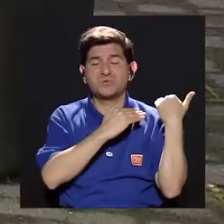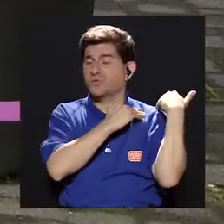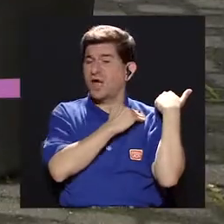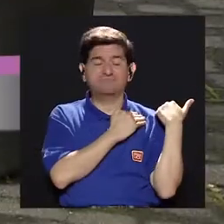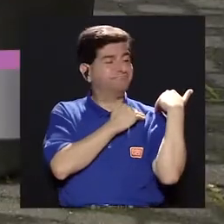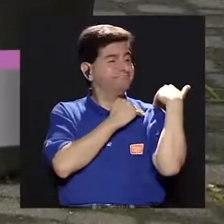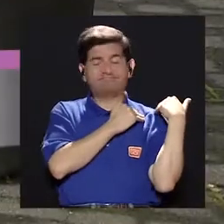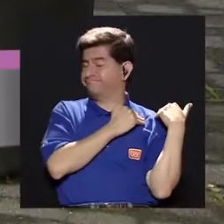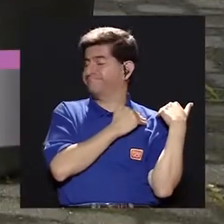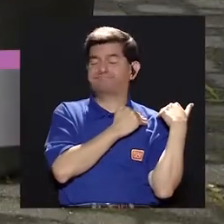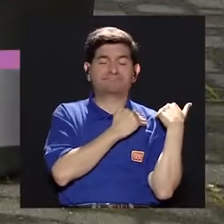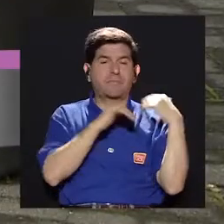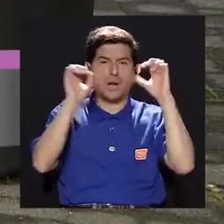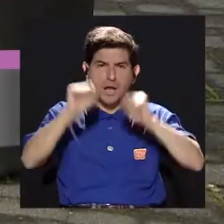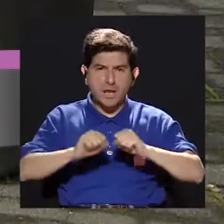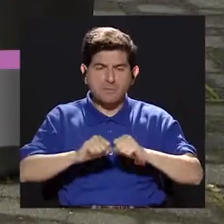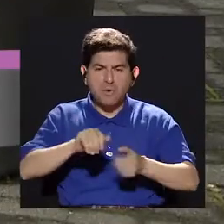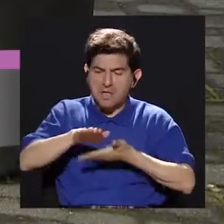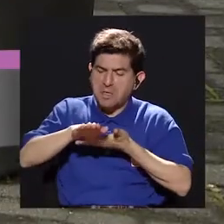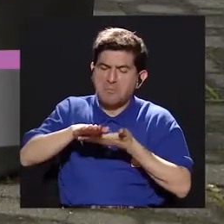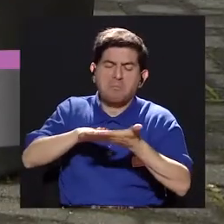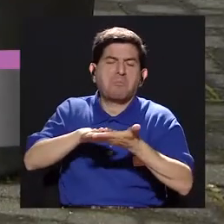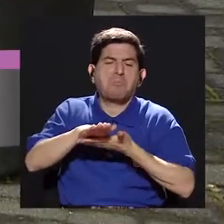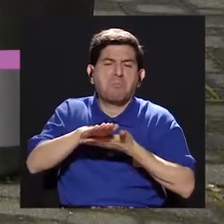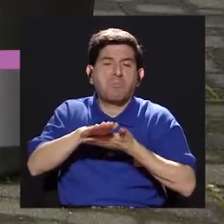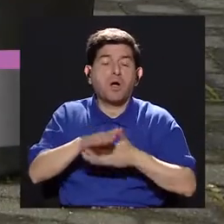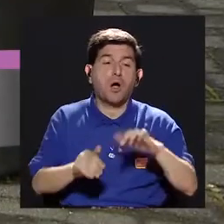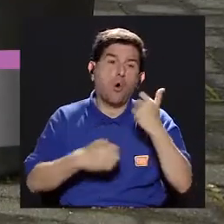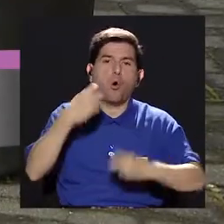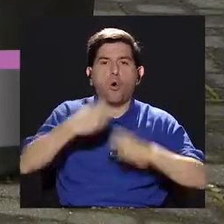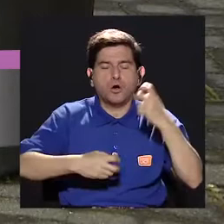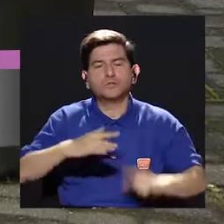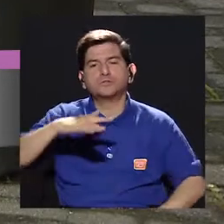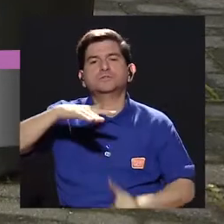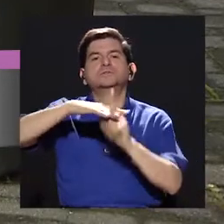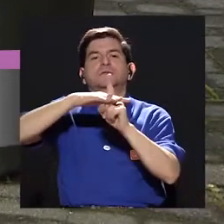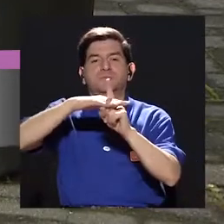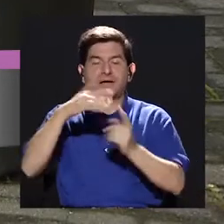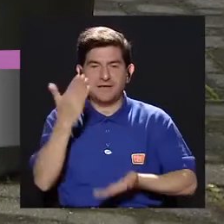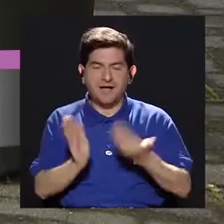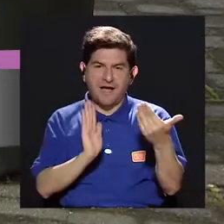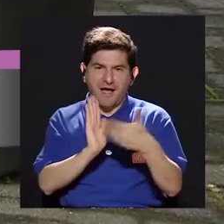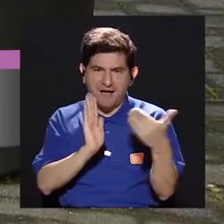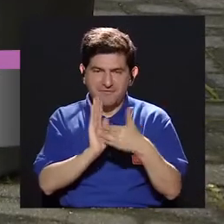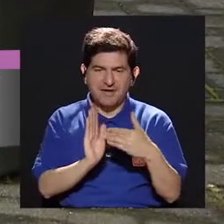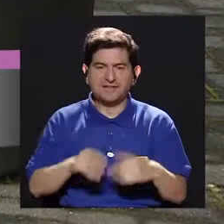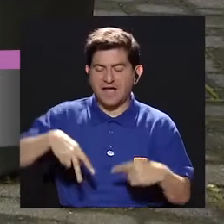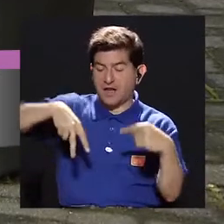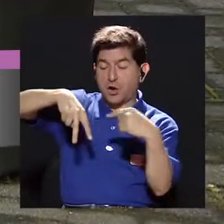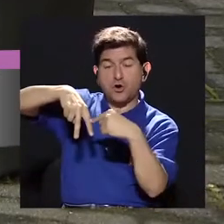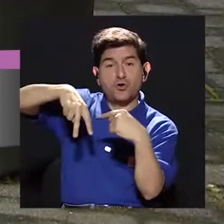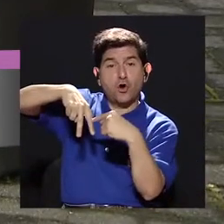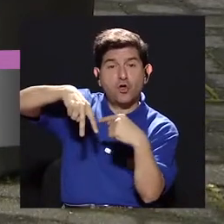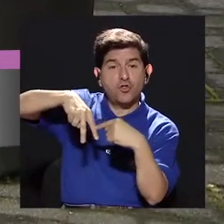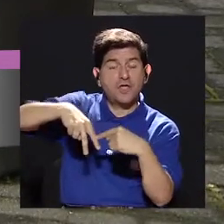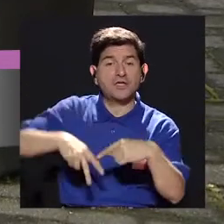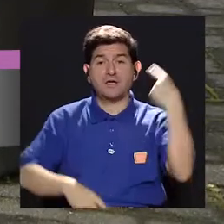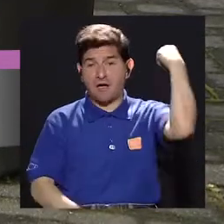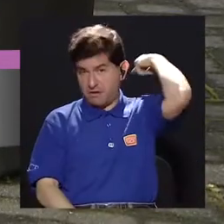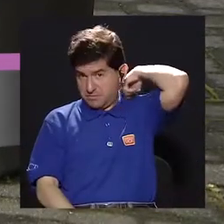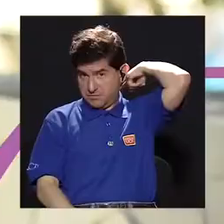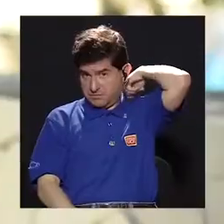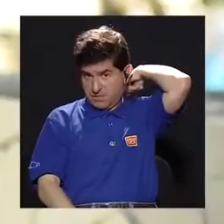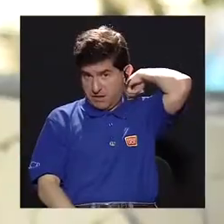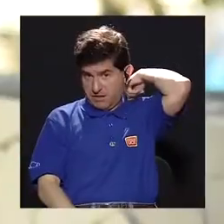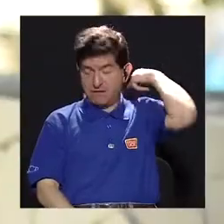vencer, como eso. Y puede aplanarse, con lo que surgen algunos otros problemas que pueden llegar a afectar hasta rodilla o